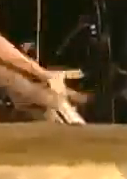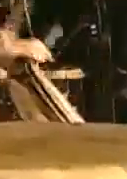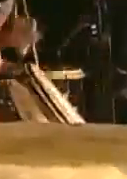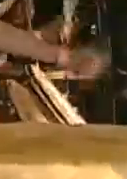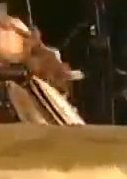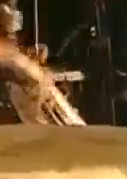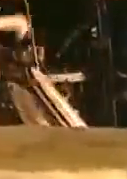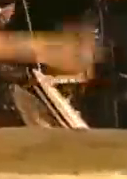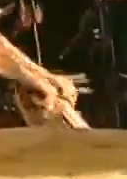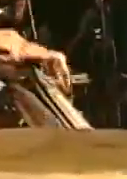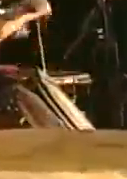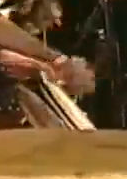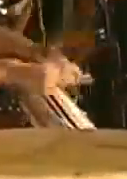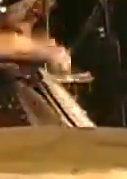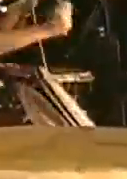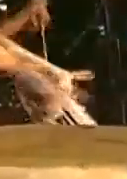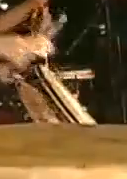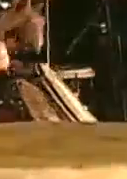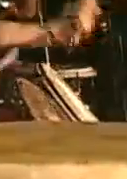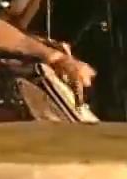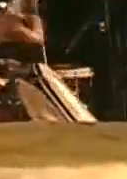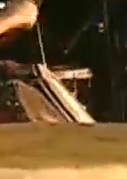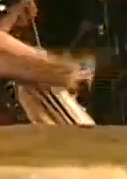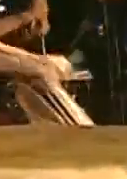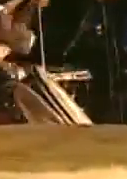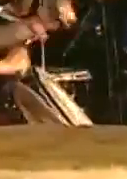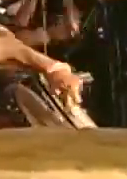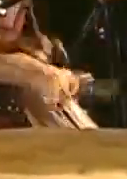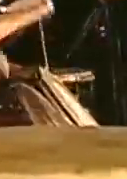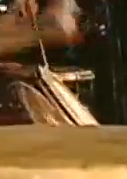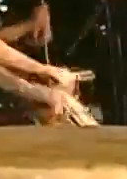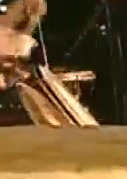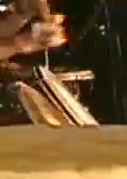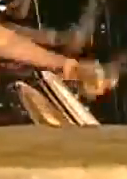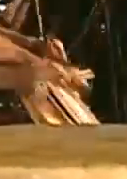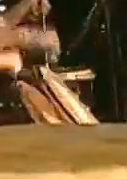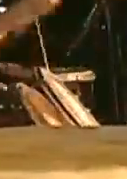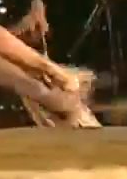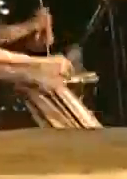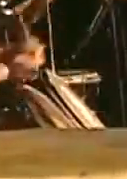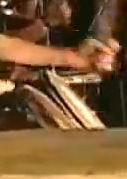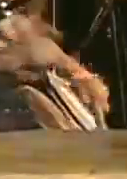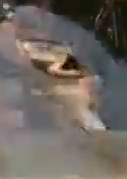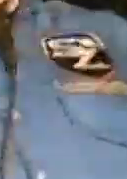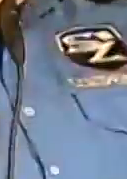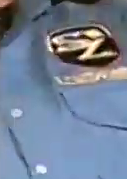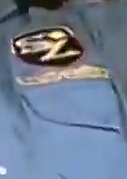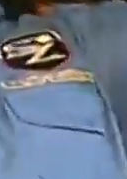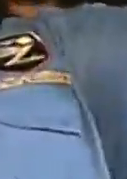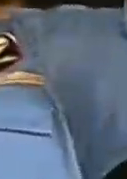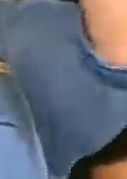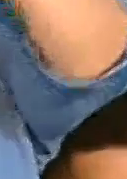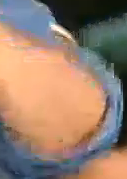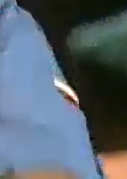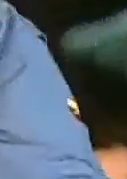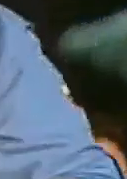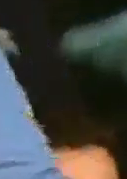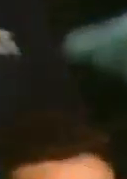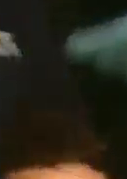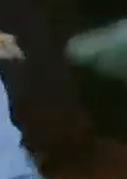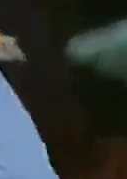Y cuando Luis te afeitaba, en todo te complacía, y al igual que Zacarías y hasta perfume